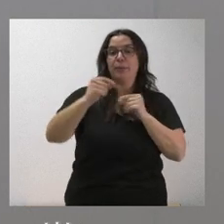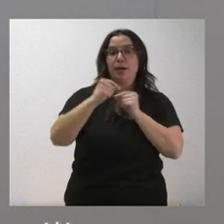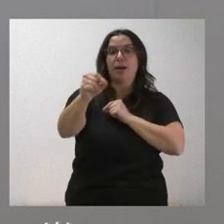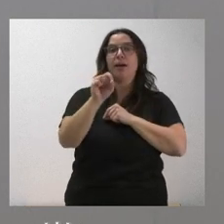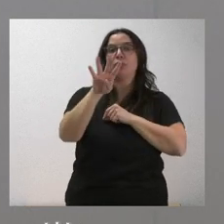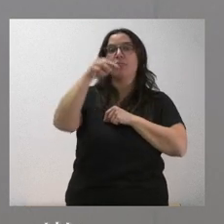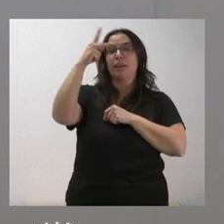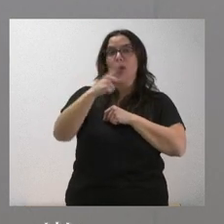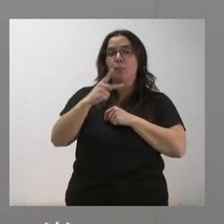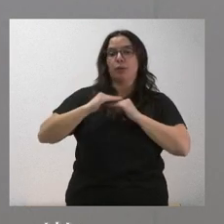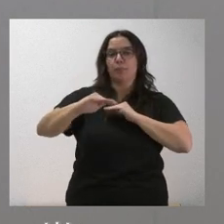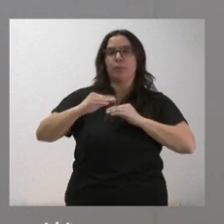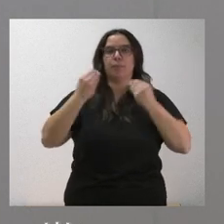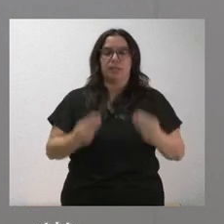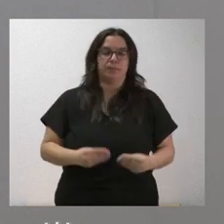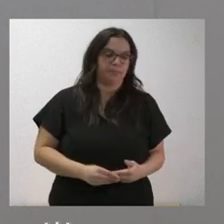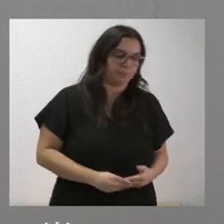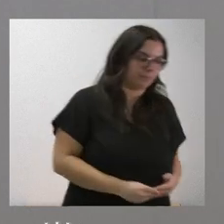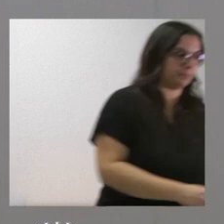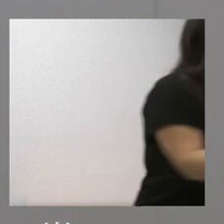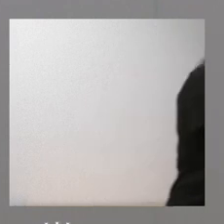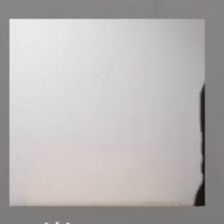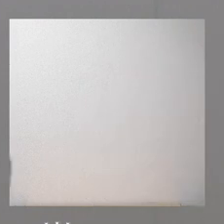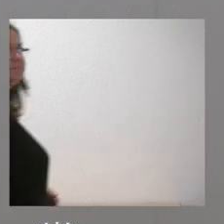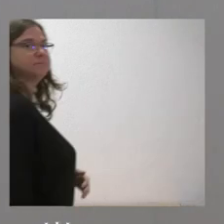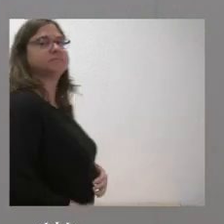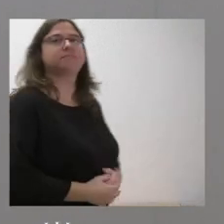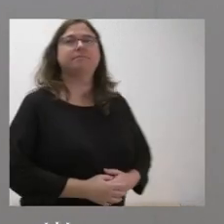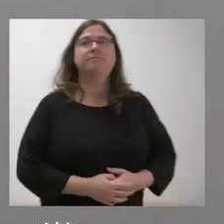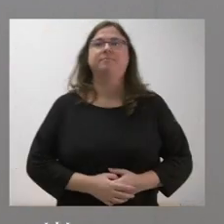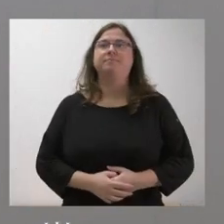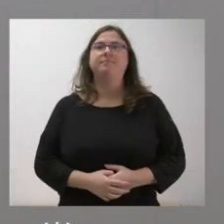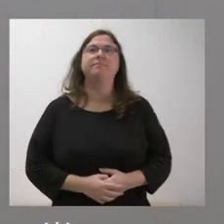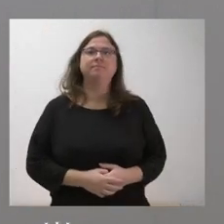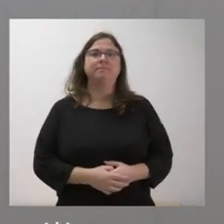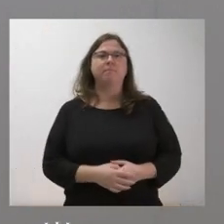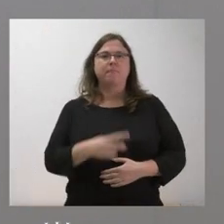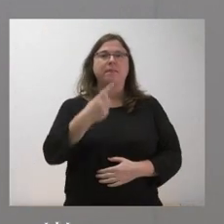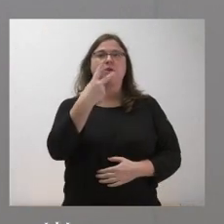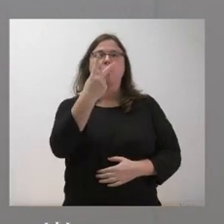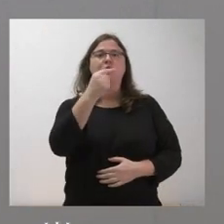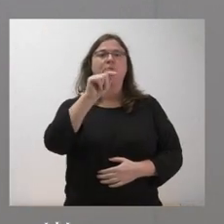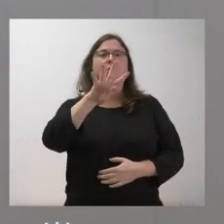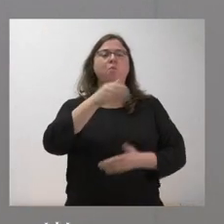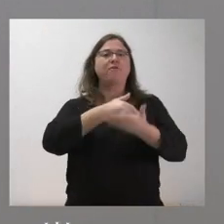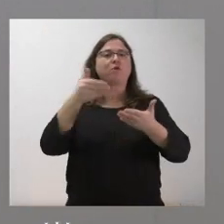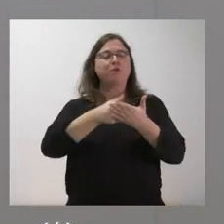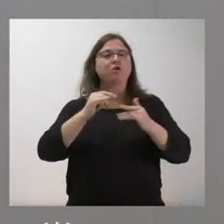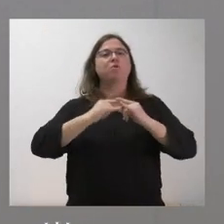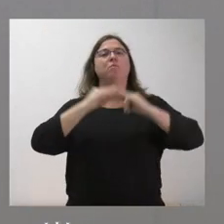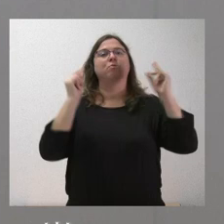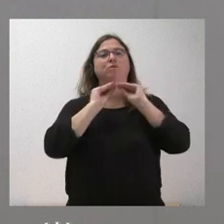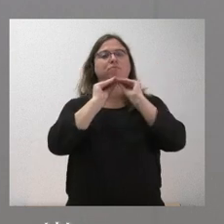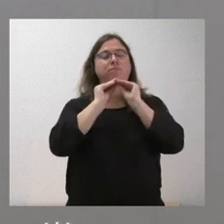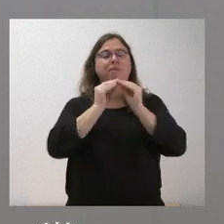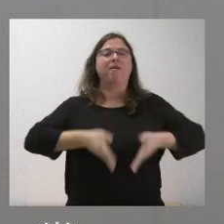longitud 2,4 millones es lo que supondrá la construcción de un nuevo puente en la carretera que une Villalpando en